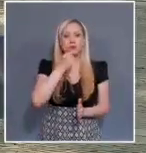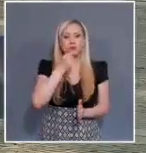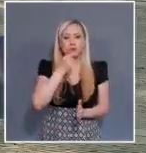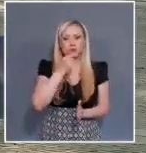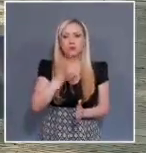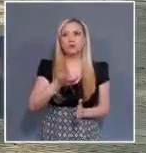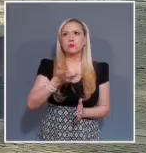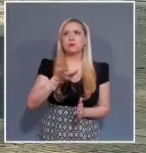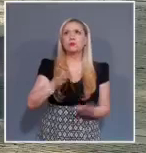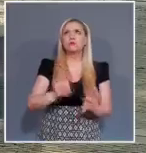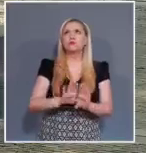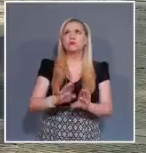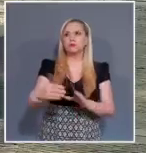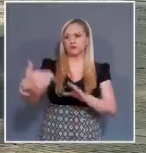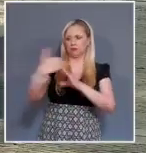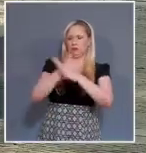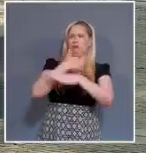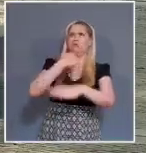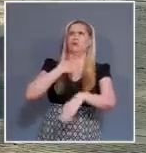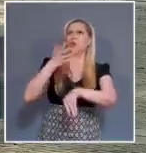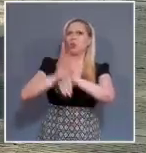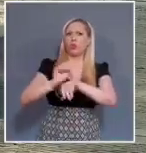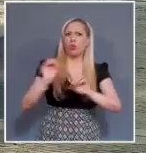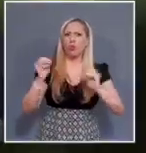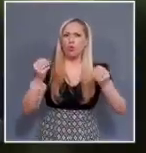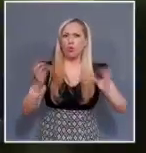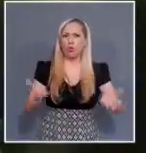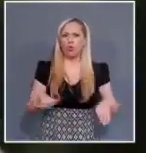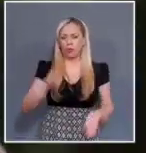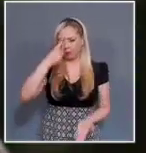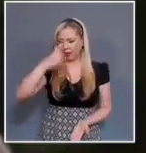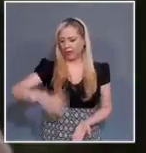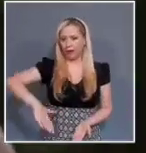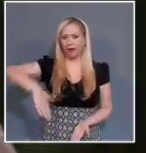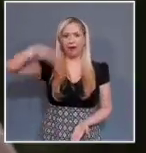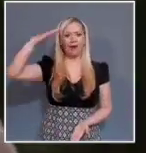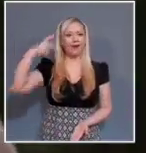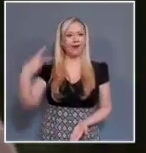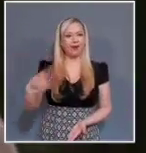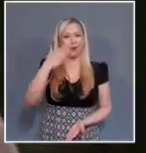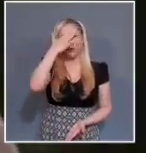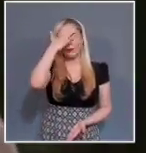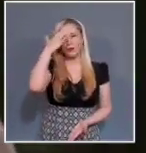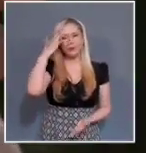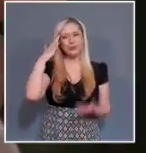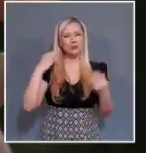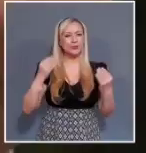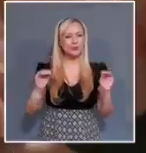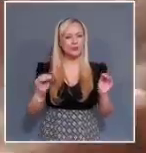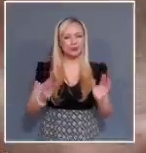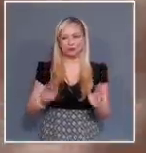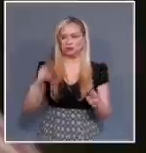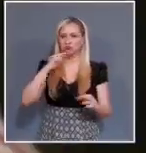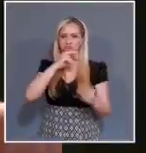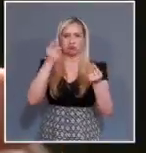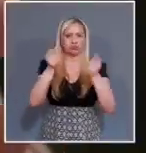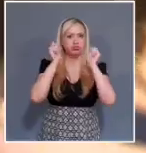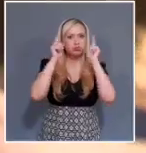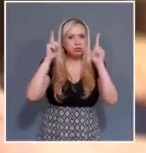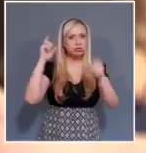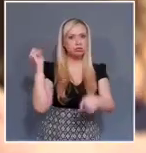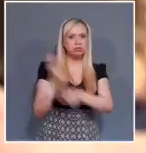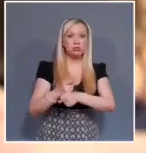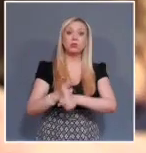y sano desarrollo de niñas niñas y adolescentes también determinó que en el sistema integral de Justicia penal para adolescentes